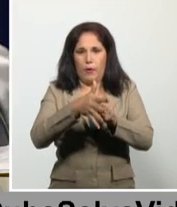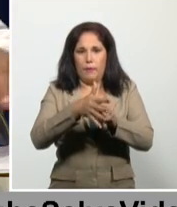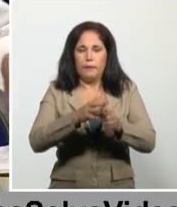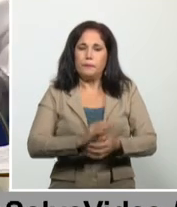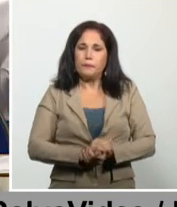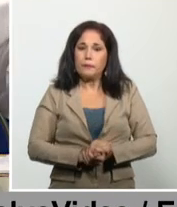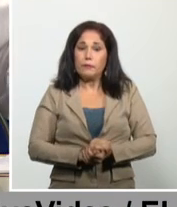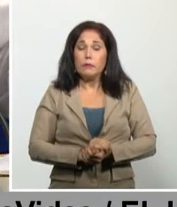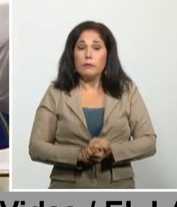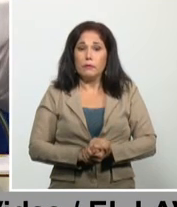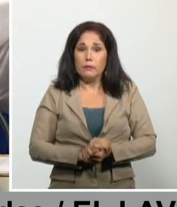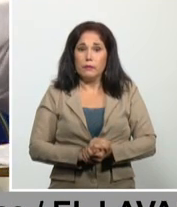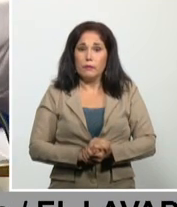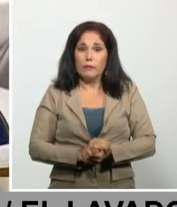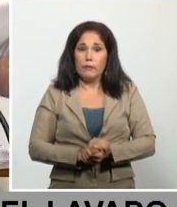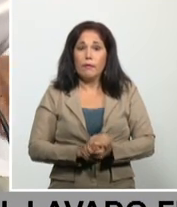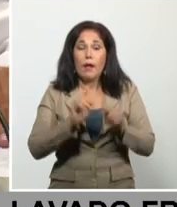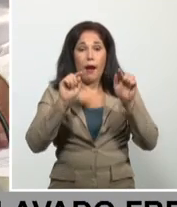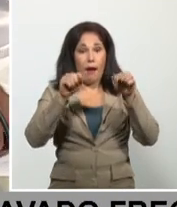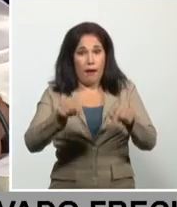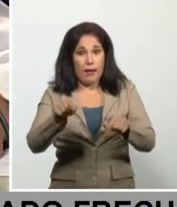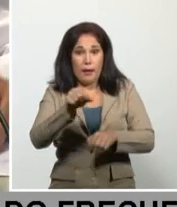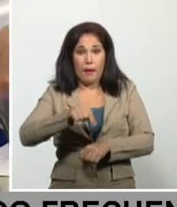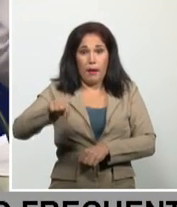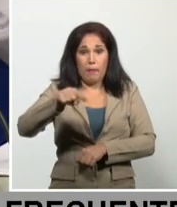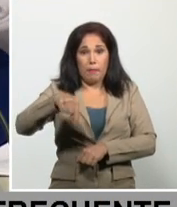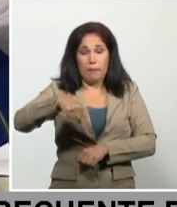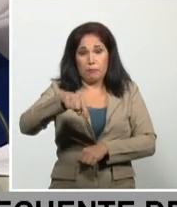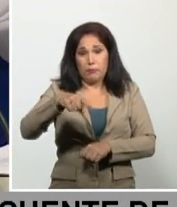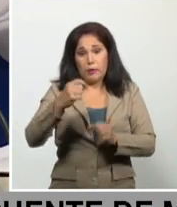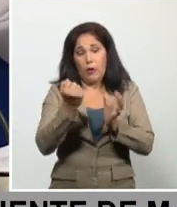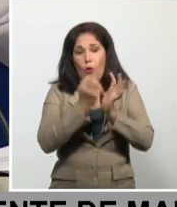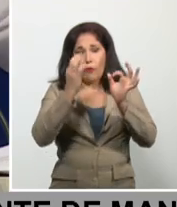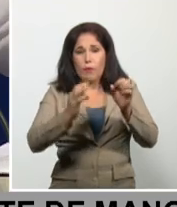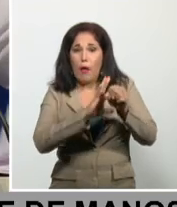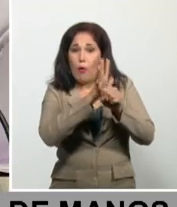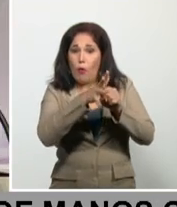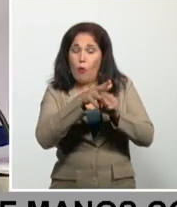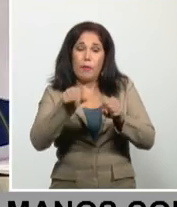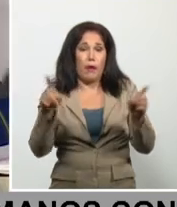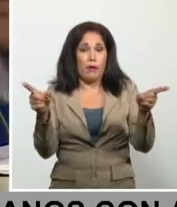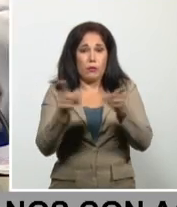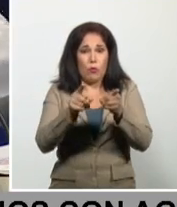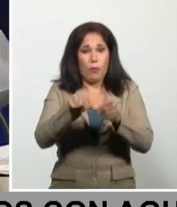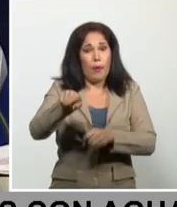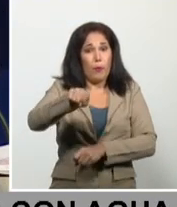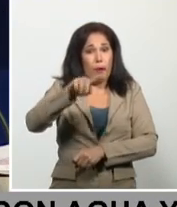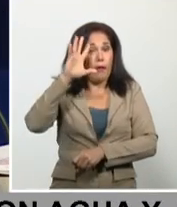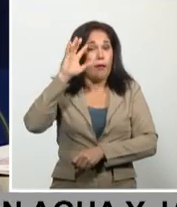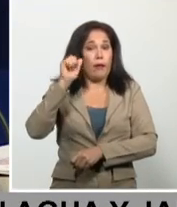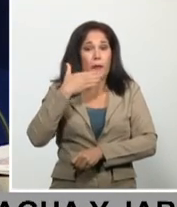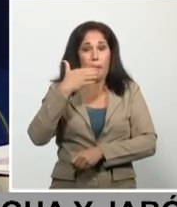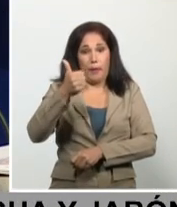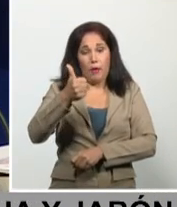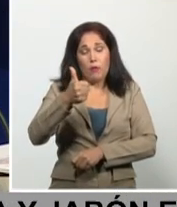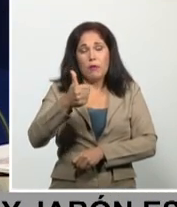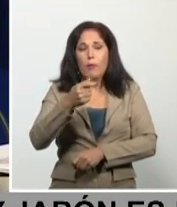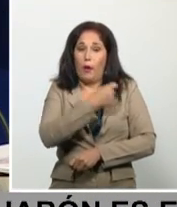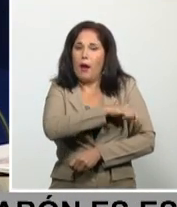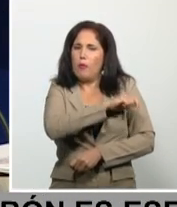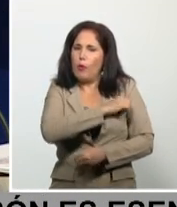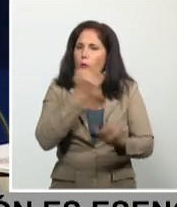De los casos confirmados, a modo de resumen, que también a nuestra